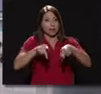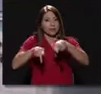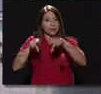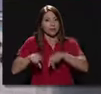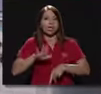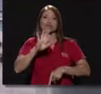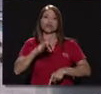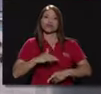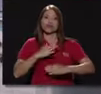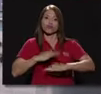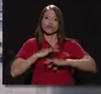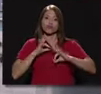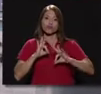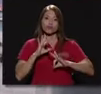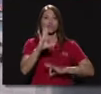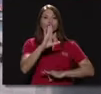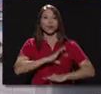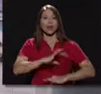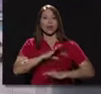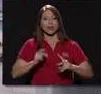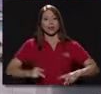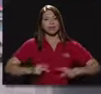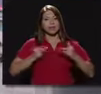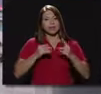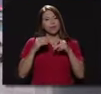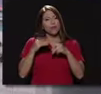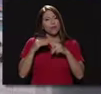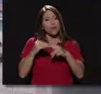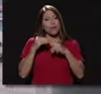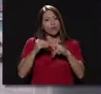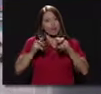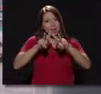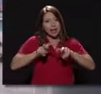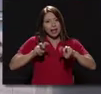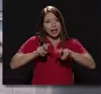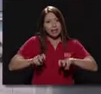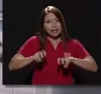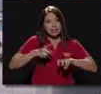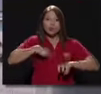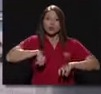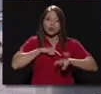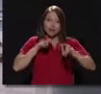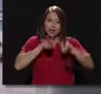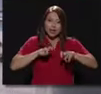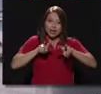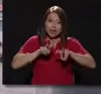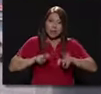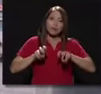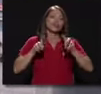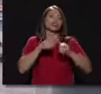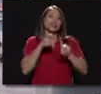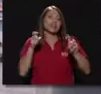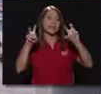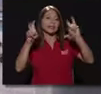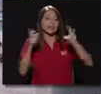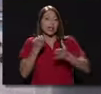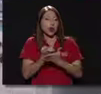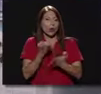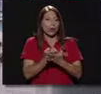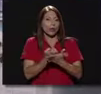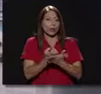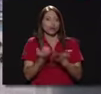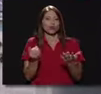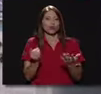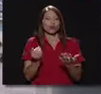su bienestar, su calidad de vida es fundamental, digamos, en los análisis. Entonces, lo analizamos desde aspectos económicos, como decía Pamela,